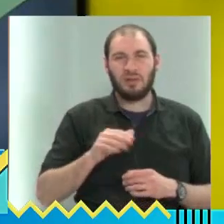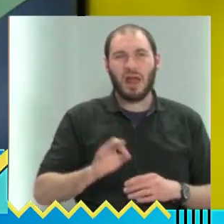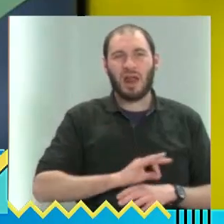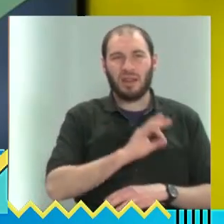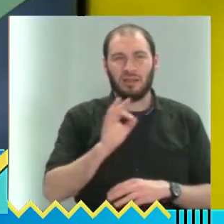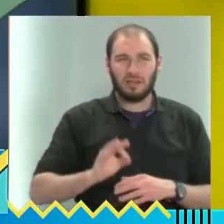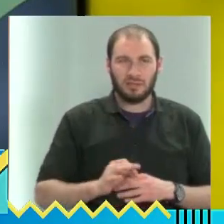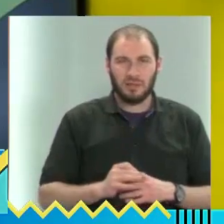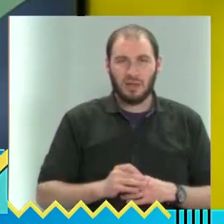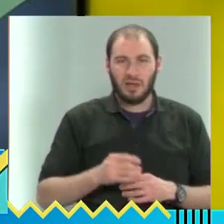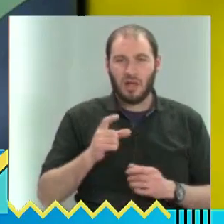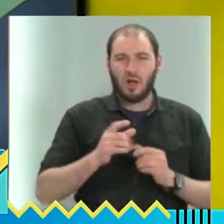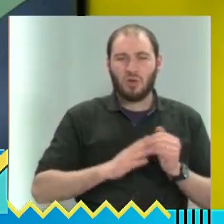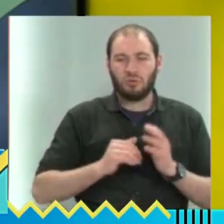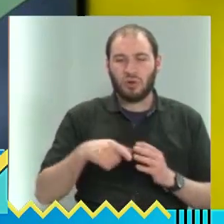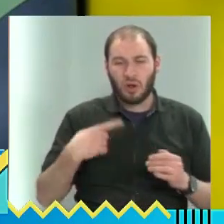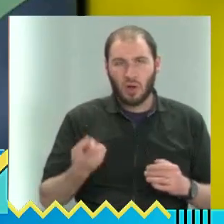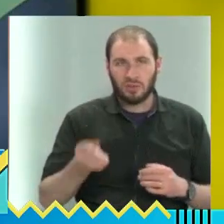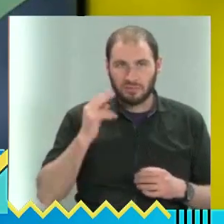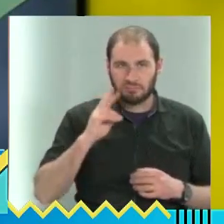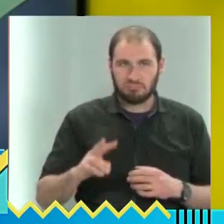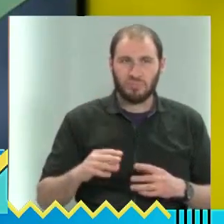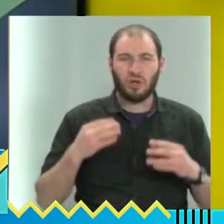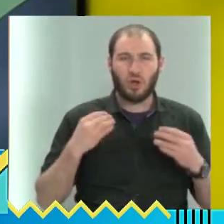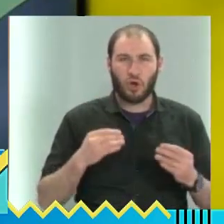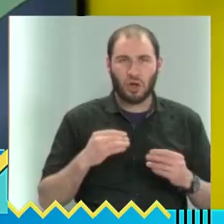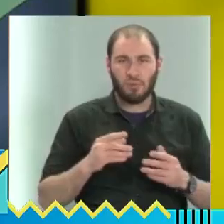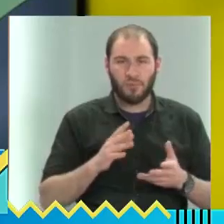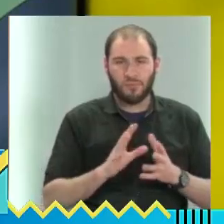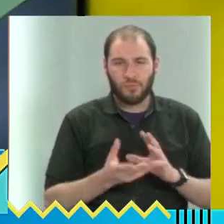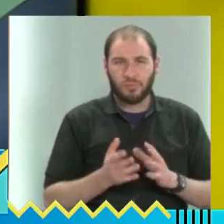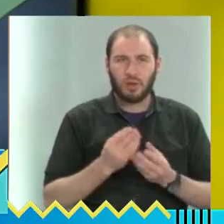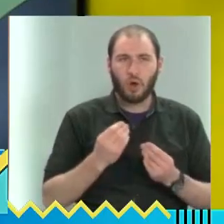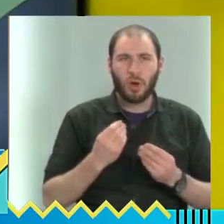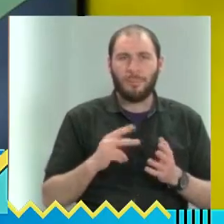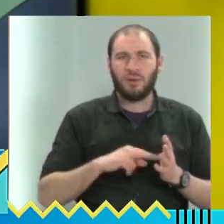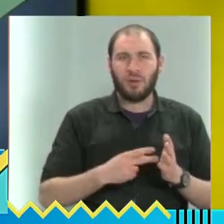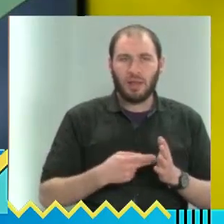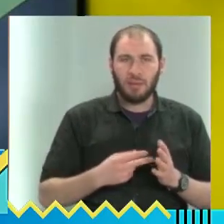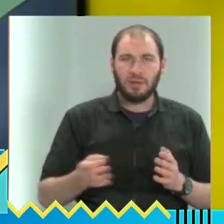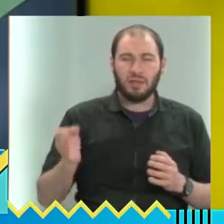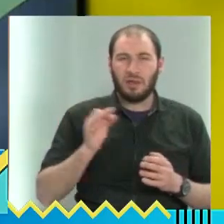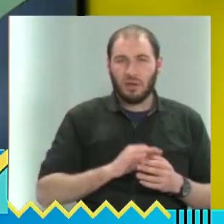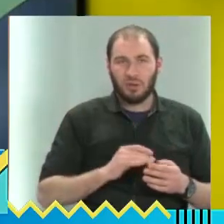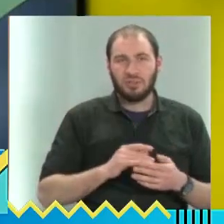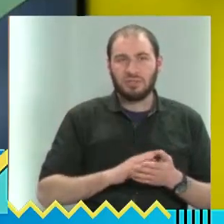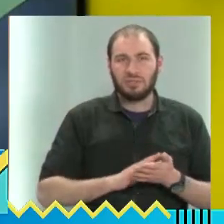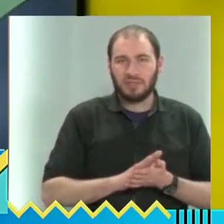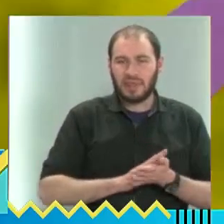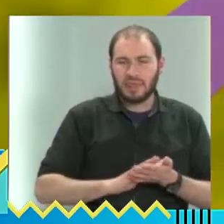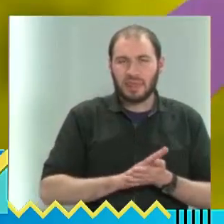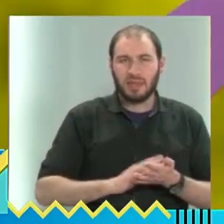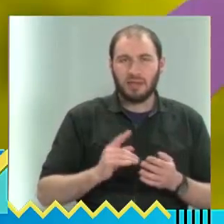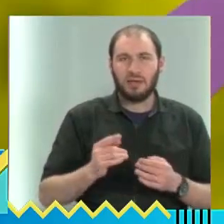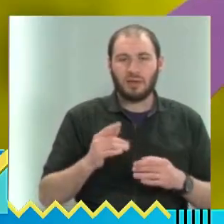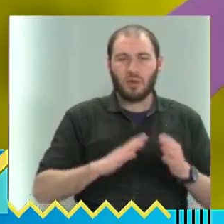arquitectos ver otras obras y ver cómo encararon ese problema o esa situación y lo resolvieron en